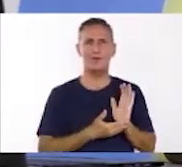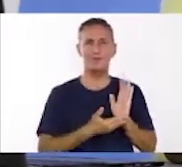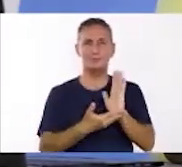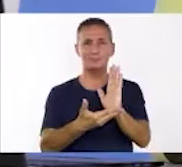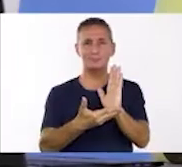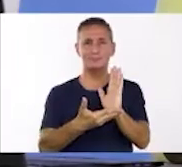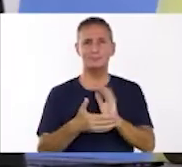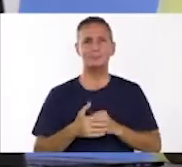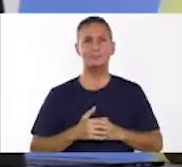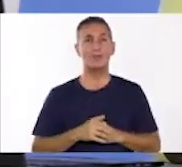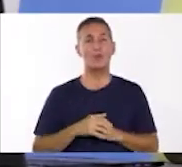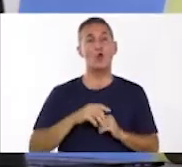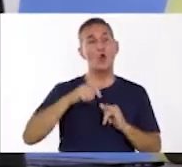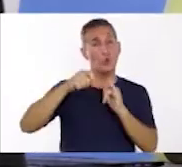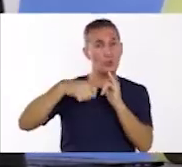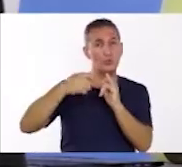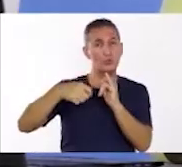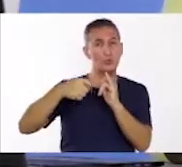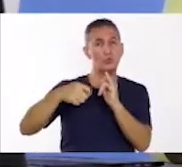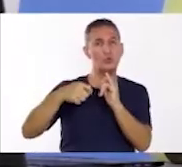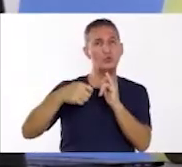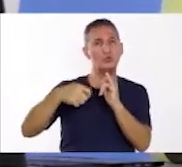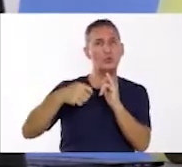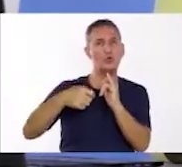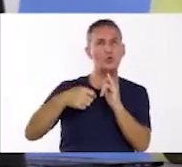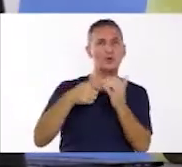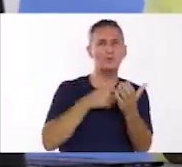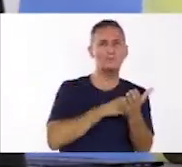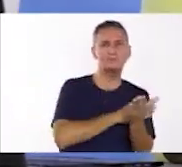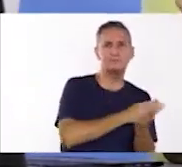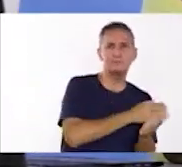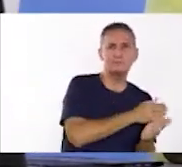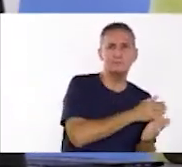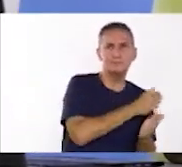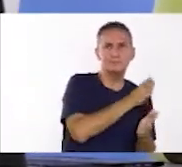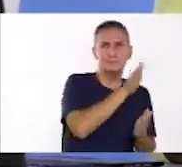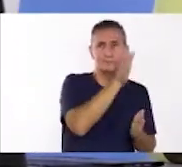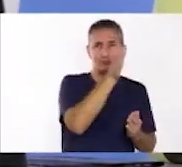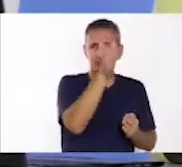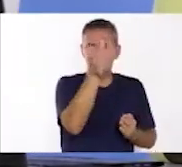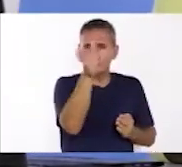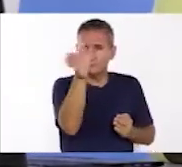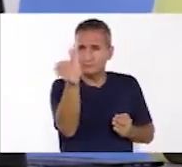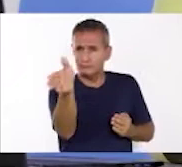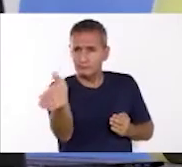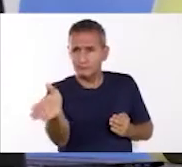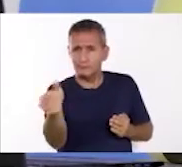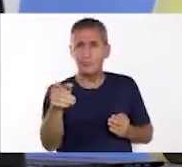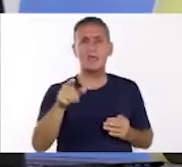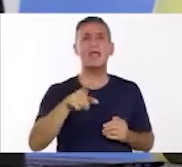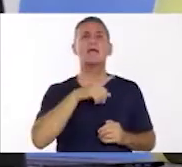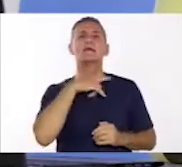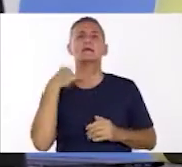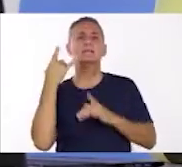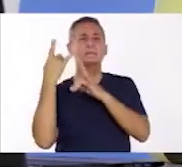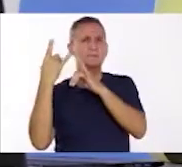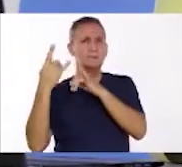Un documental que nos va a dar una trayectoria hasta que